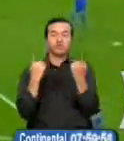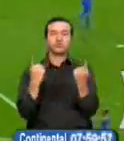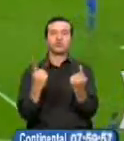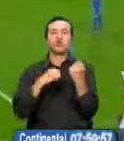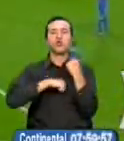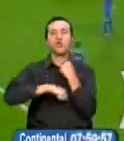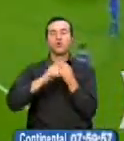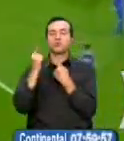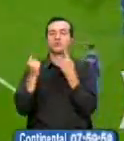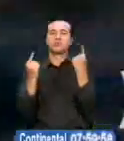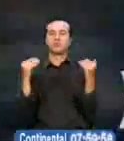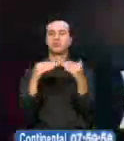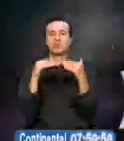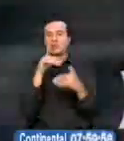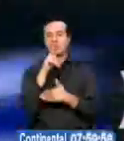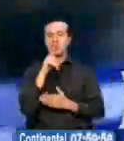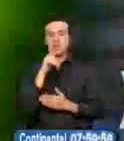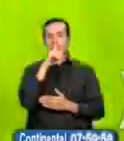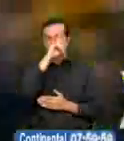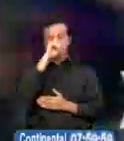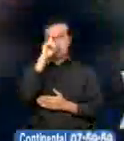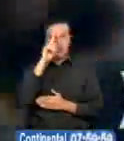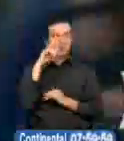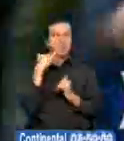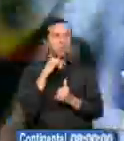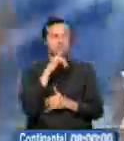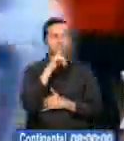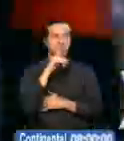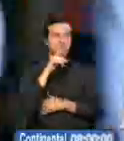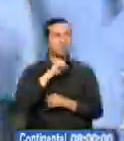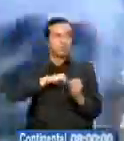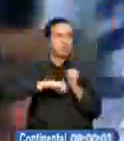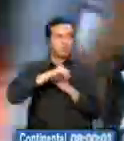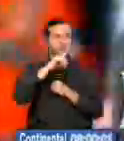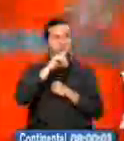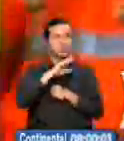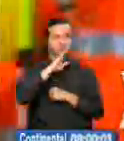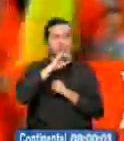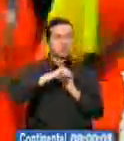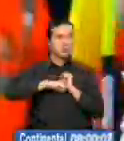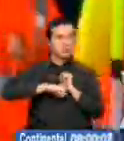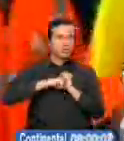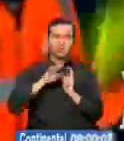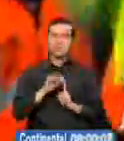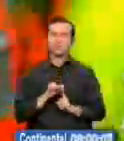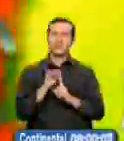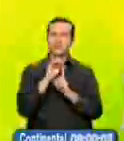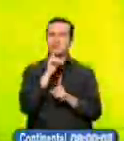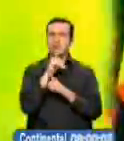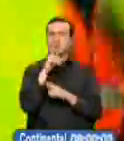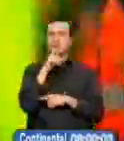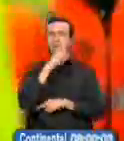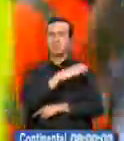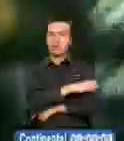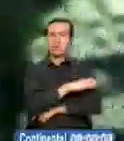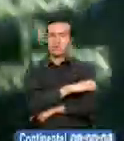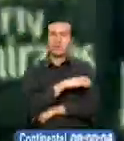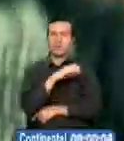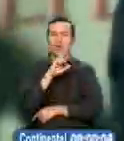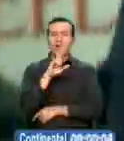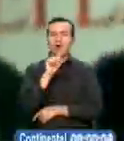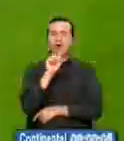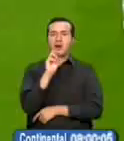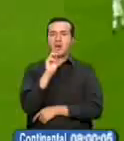empate para el conjunto del Real Madrid. El jugador de los goles importantes y de los goles históricos, el gran capitán Sergio